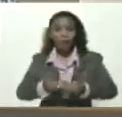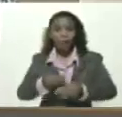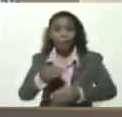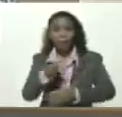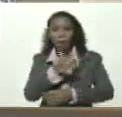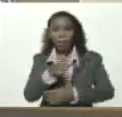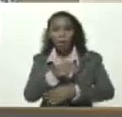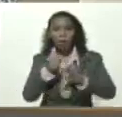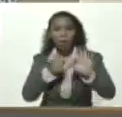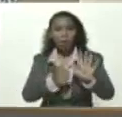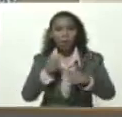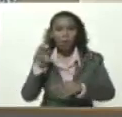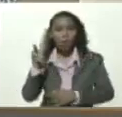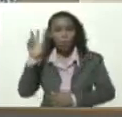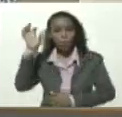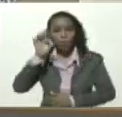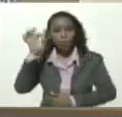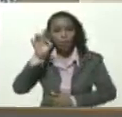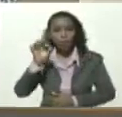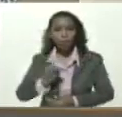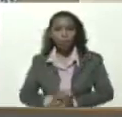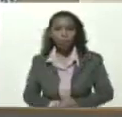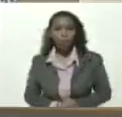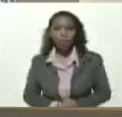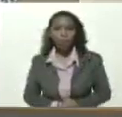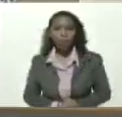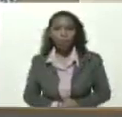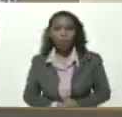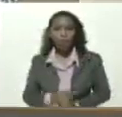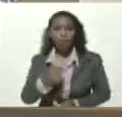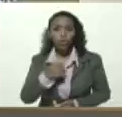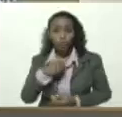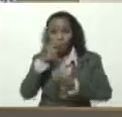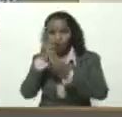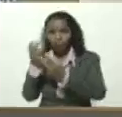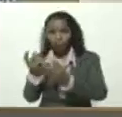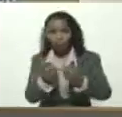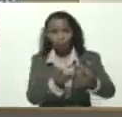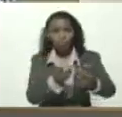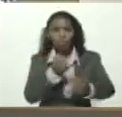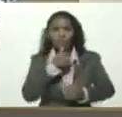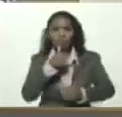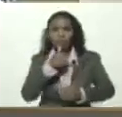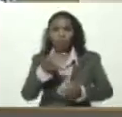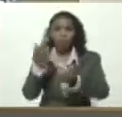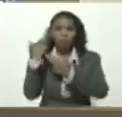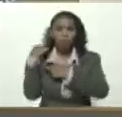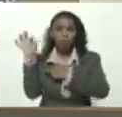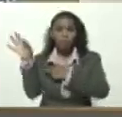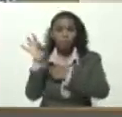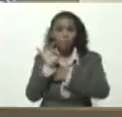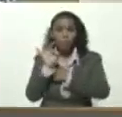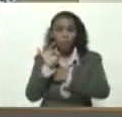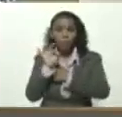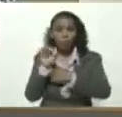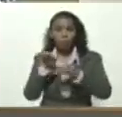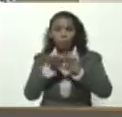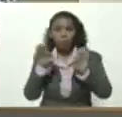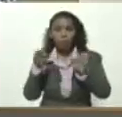del 62%. Yo invito a quienes han sido seleccionados como miembros de